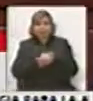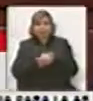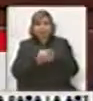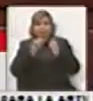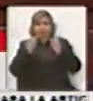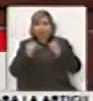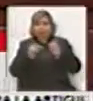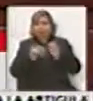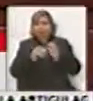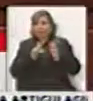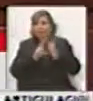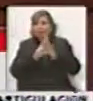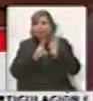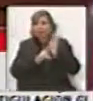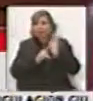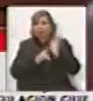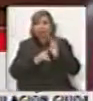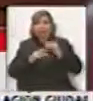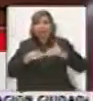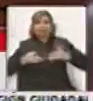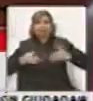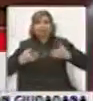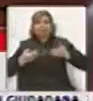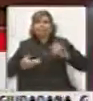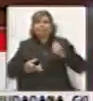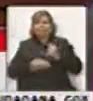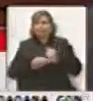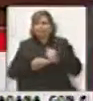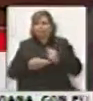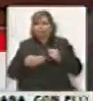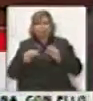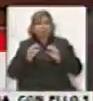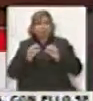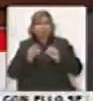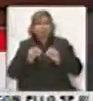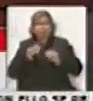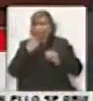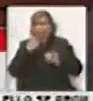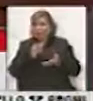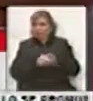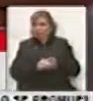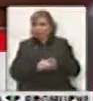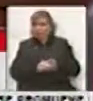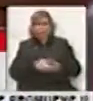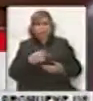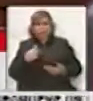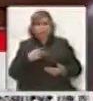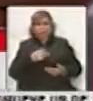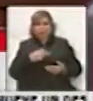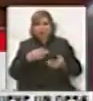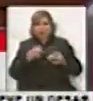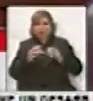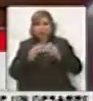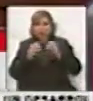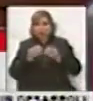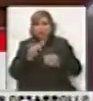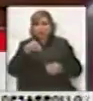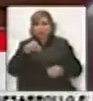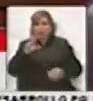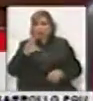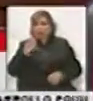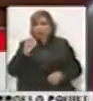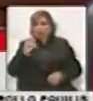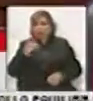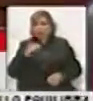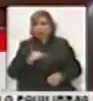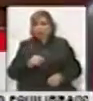este reglamento se podría afectar a las cooperativas agrarias. Y en ese sentido, nuestro congresista, el congresista Horacio Pacori,